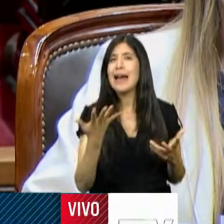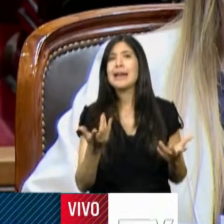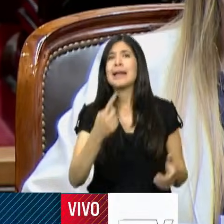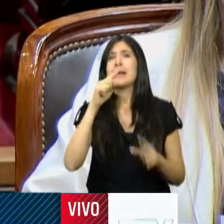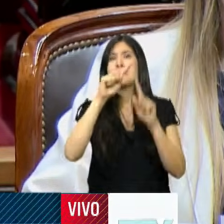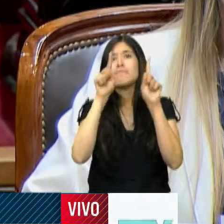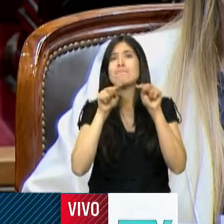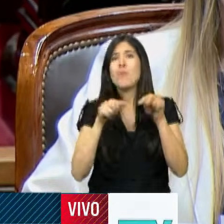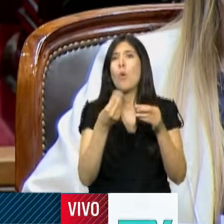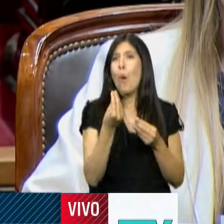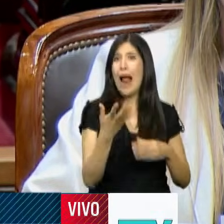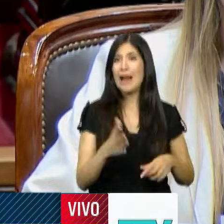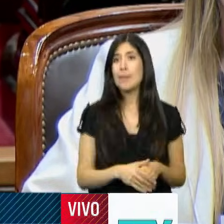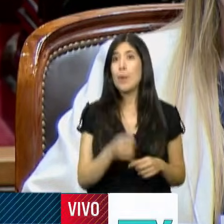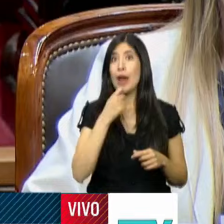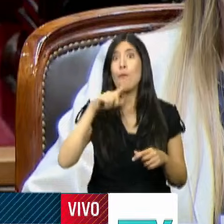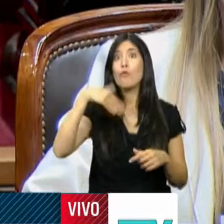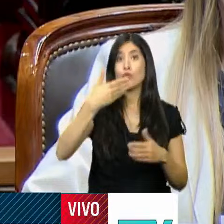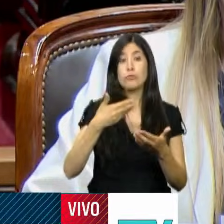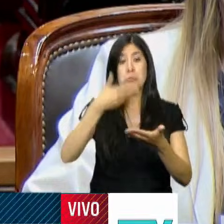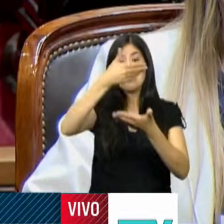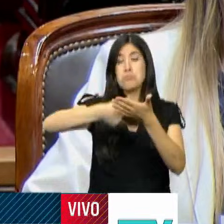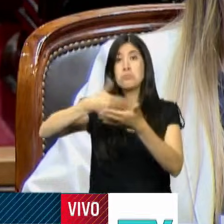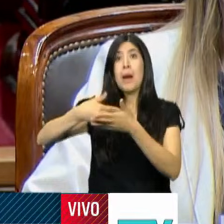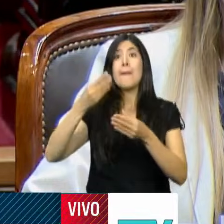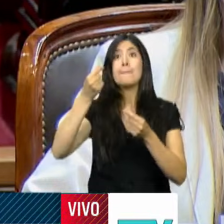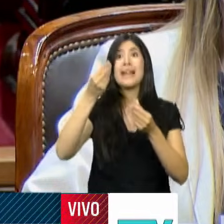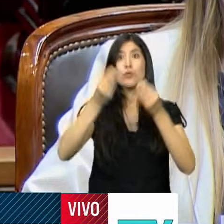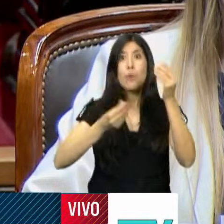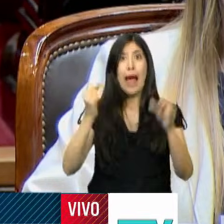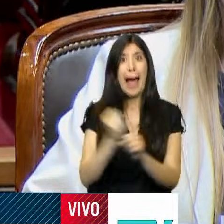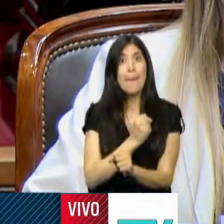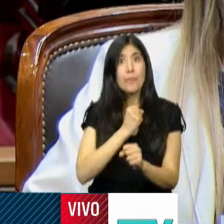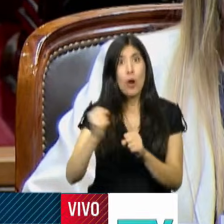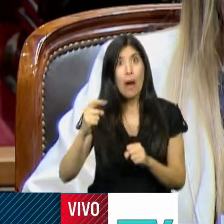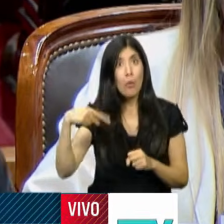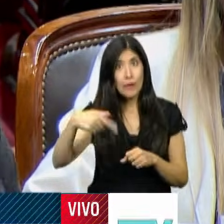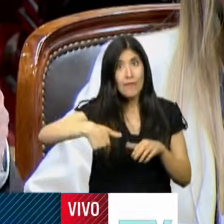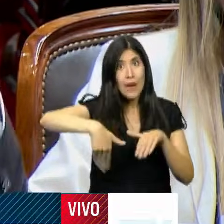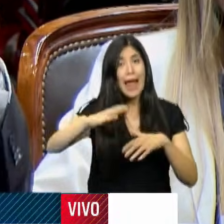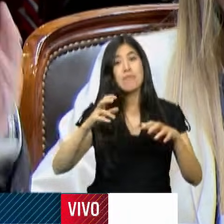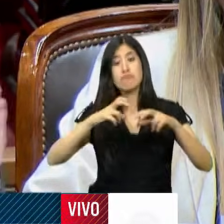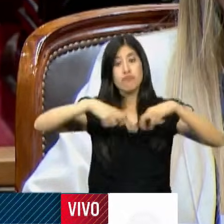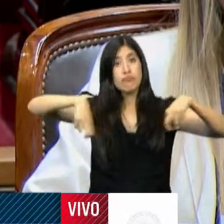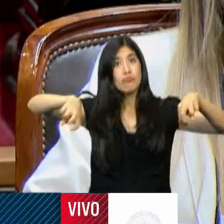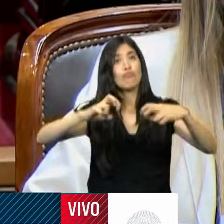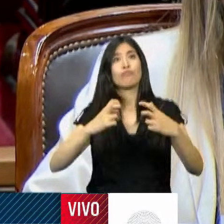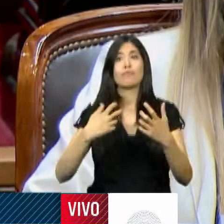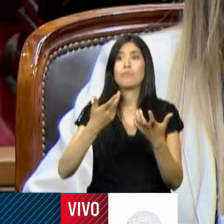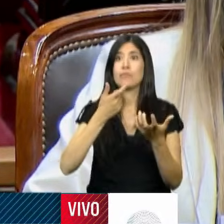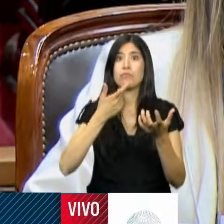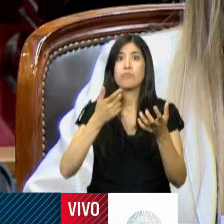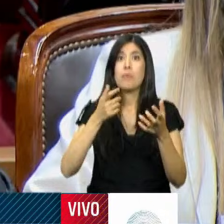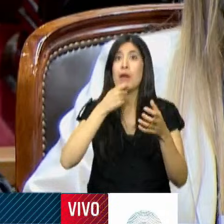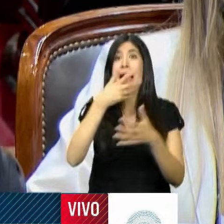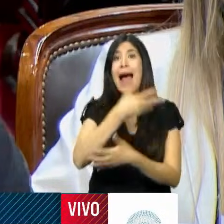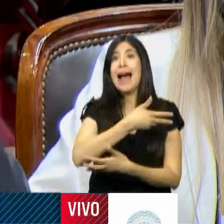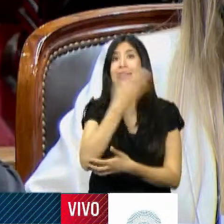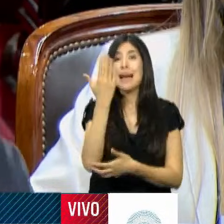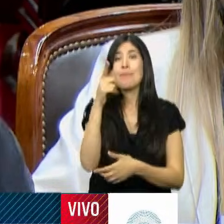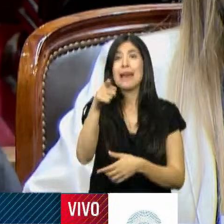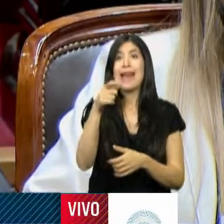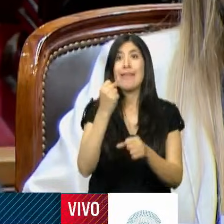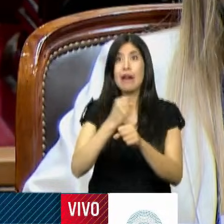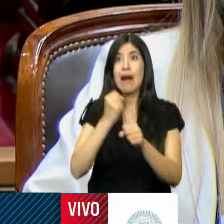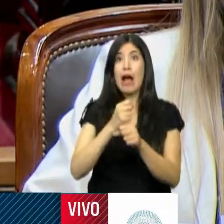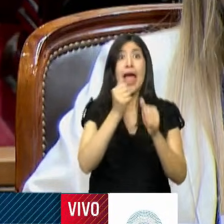es, cuando tengan este presupuesto aprobado, ¿van a ir a sentarse en una asamblea de trabajadores de las tantas empresas